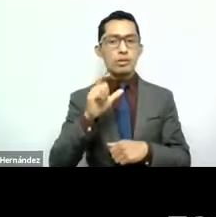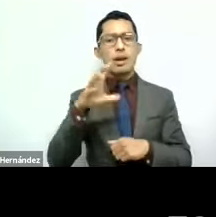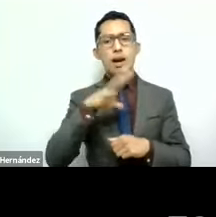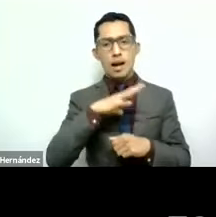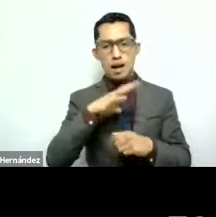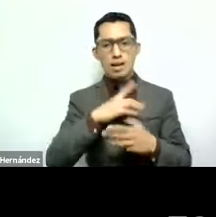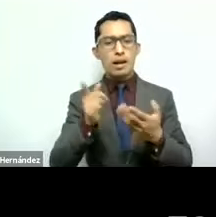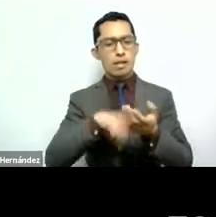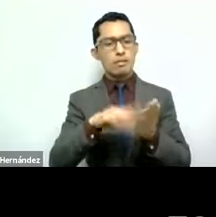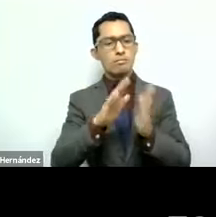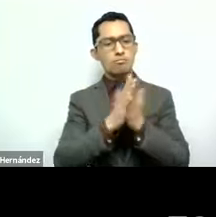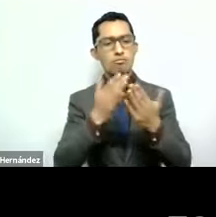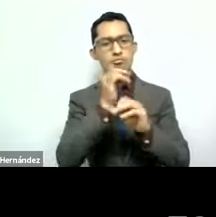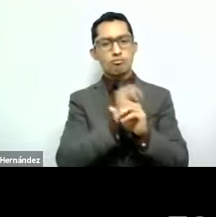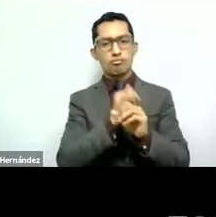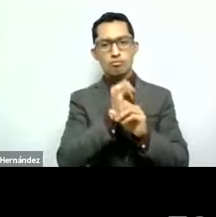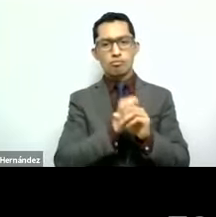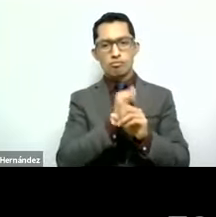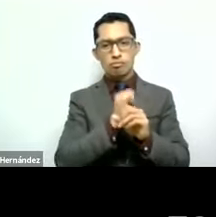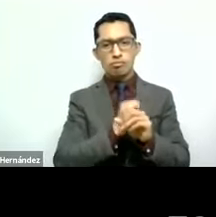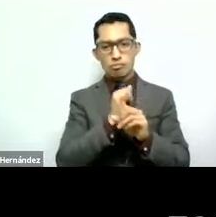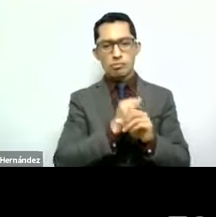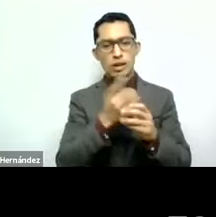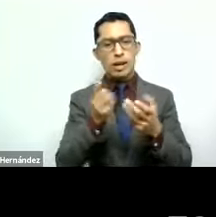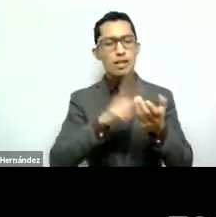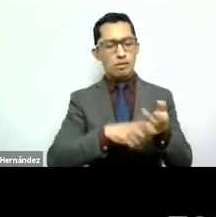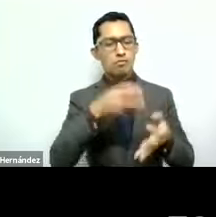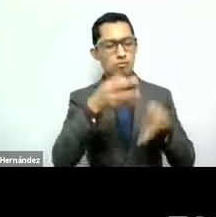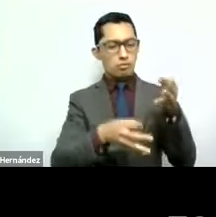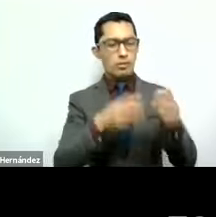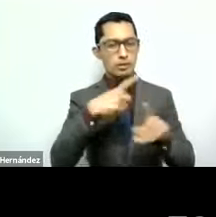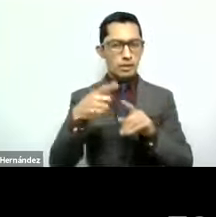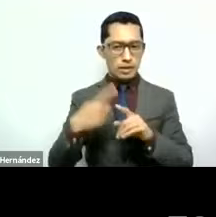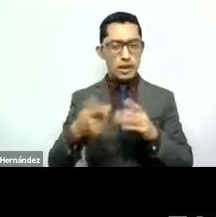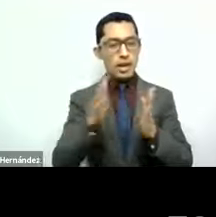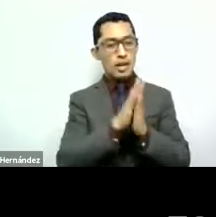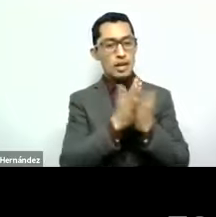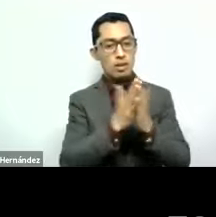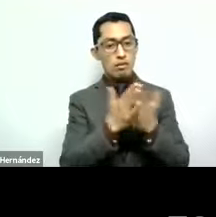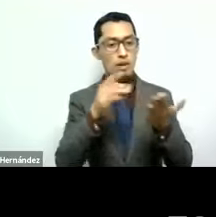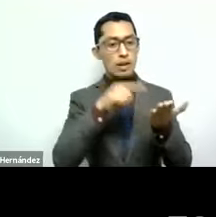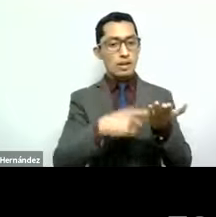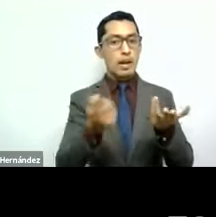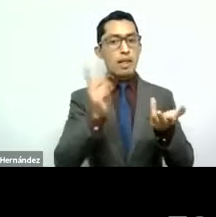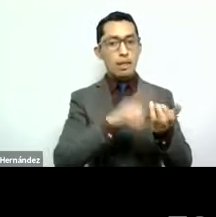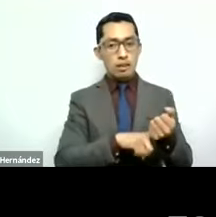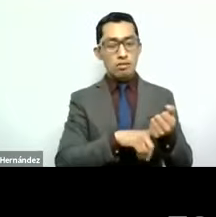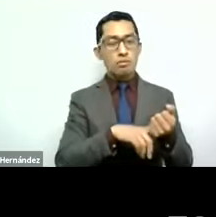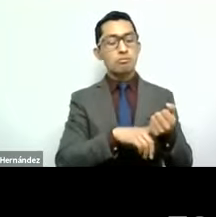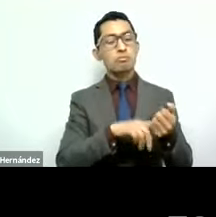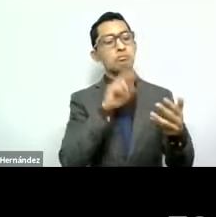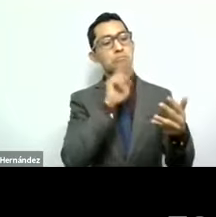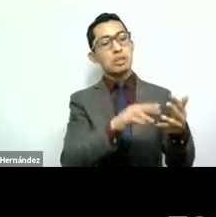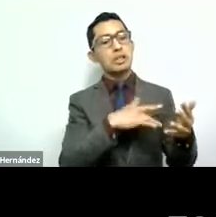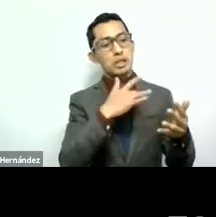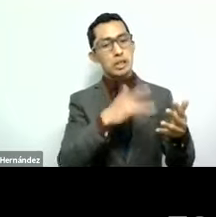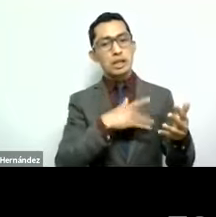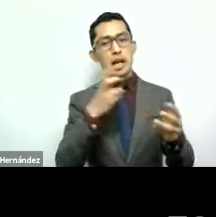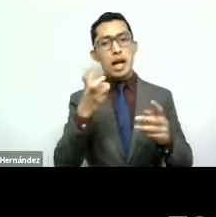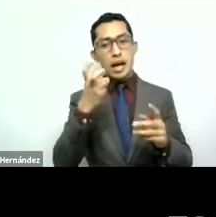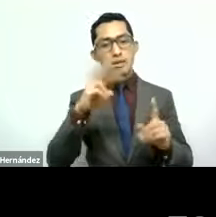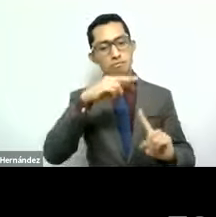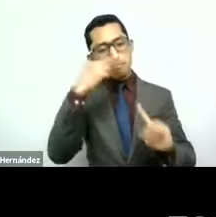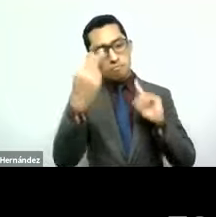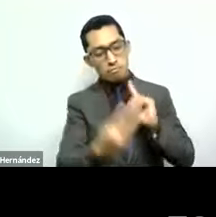este cuaderno de jurisprudencias, en realidad me parece que pueden ser vistos desde esa óptica y pueden